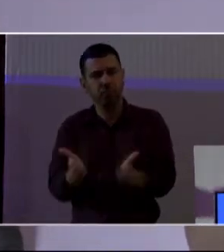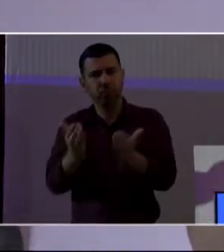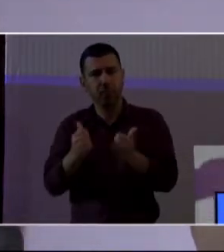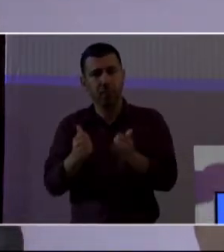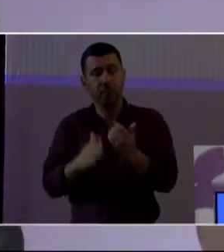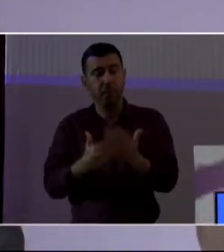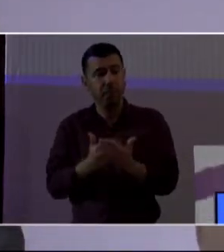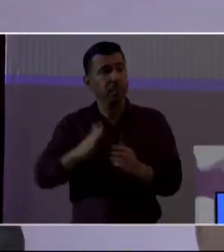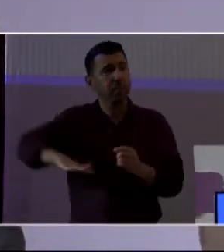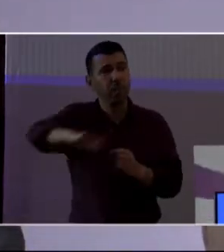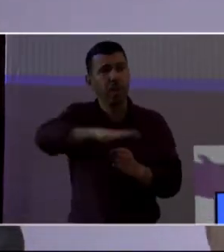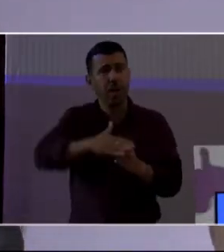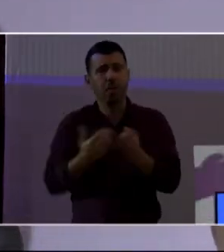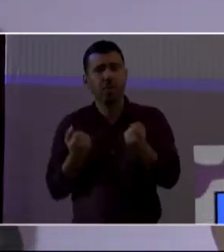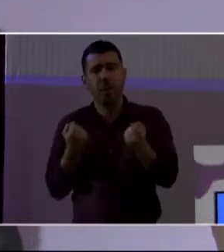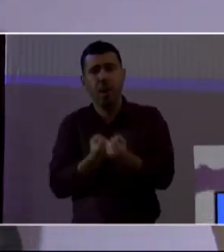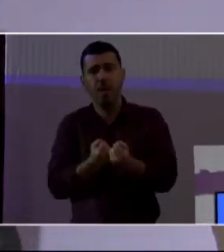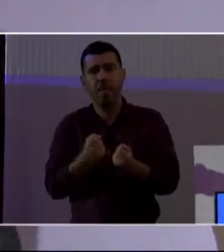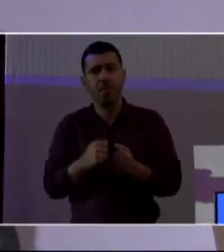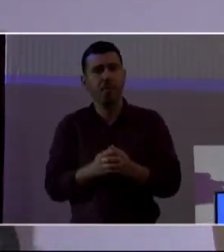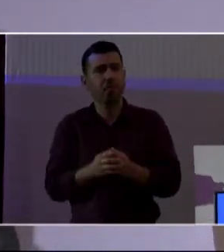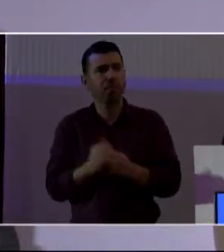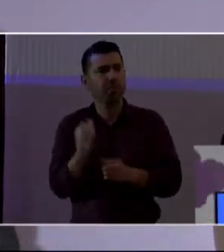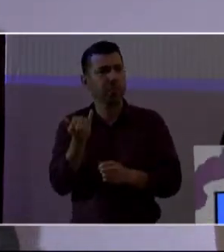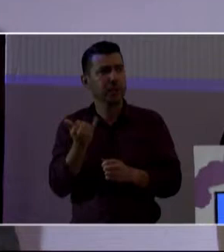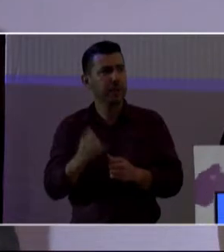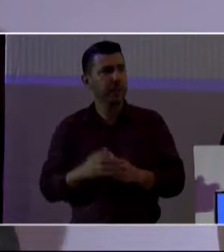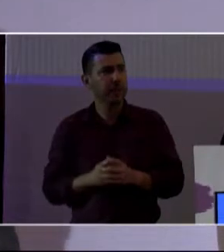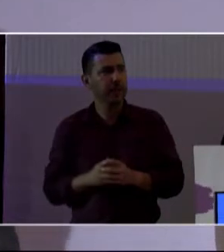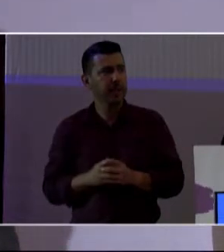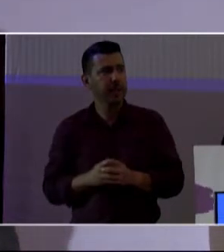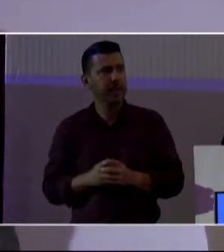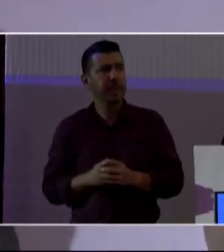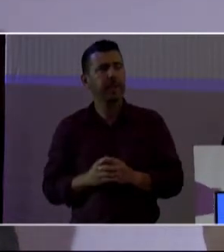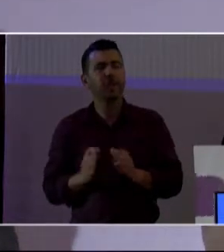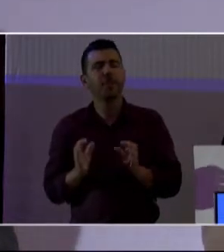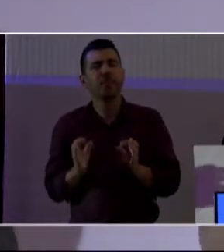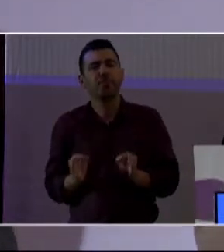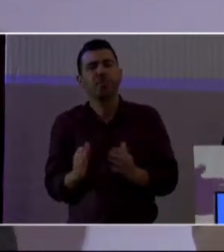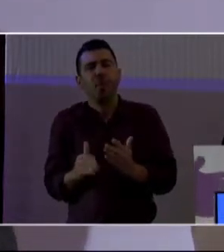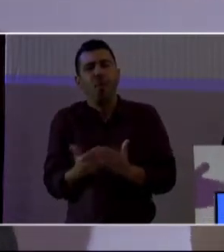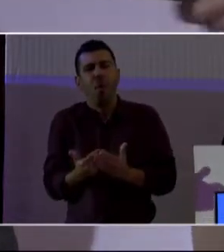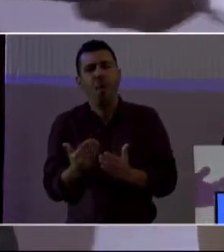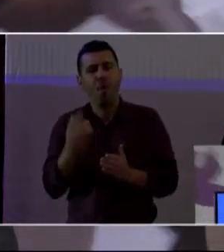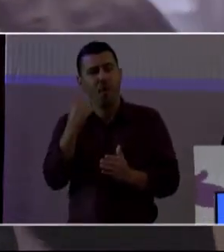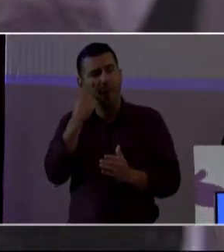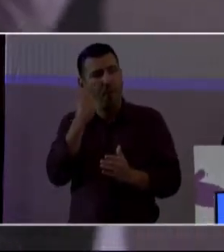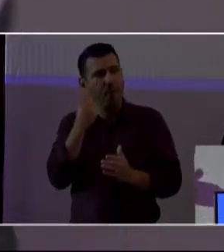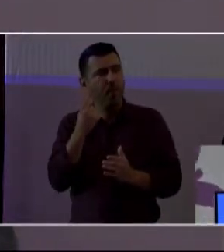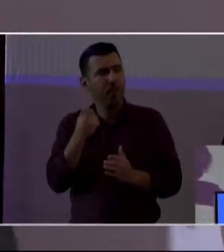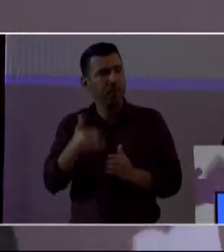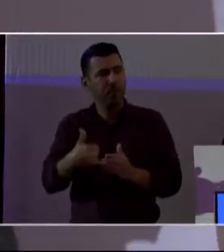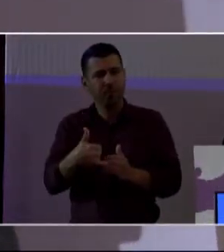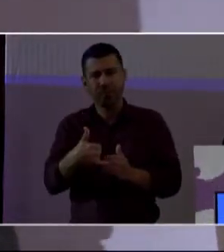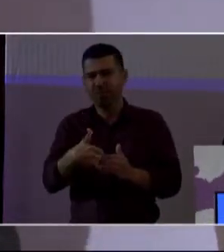nosotros. Entonces, encontramos allí el producto, digamos, la estrella hoy en el mundo, que es el aguacate